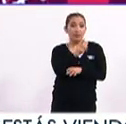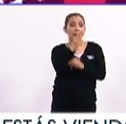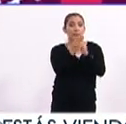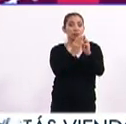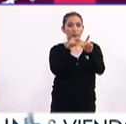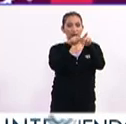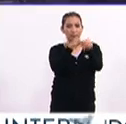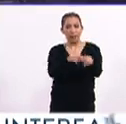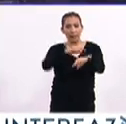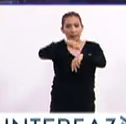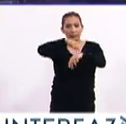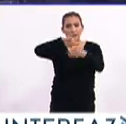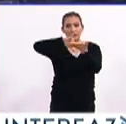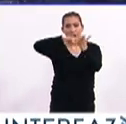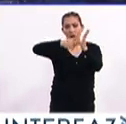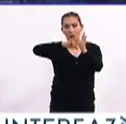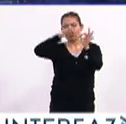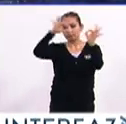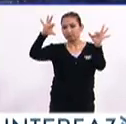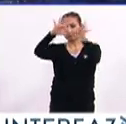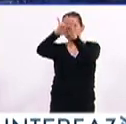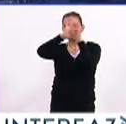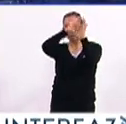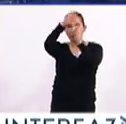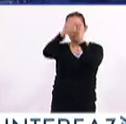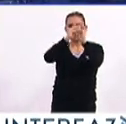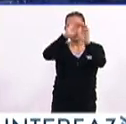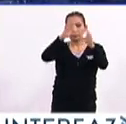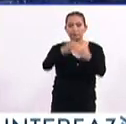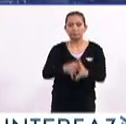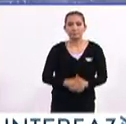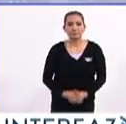para mantener los relojes sincronizados en todo el planeta.